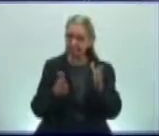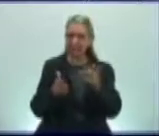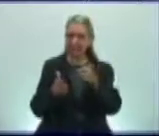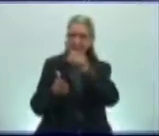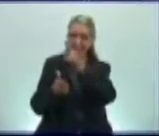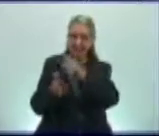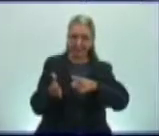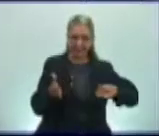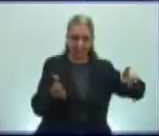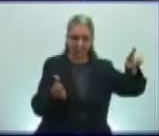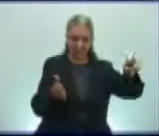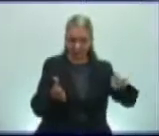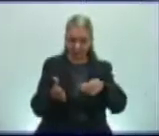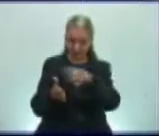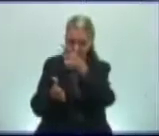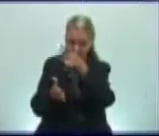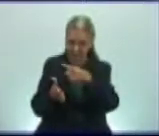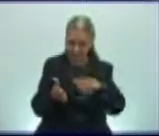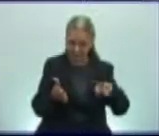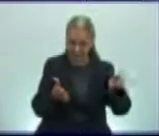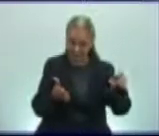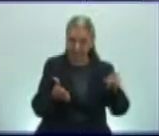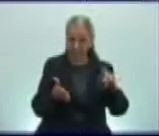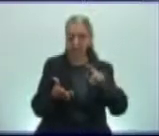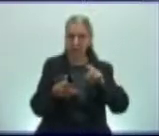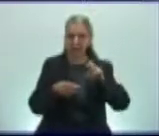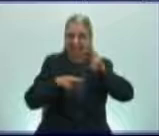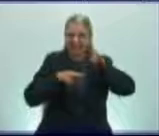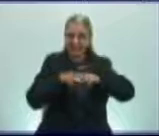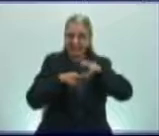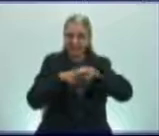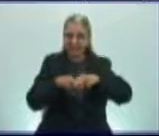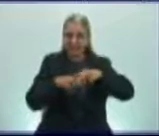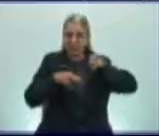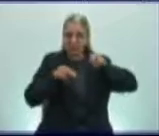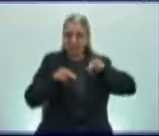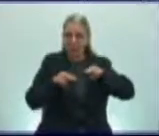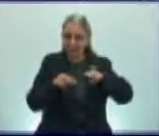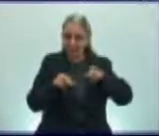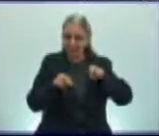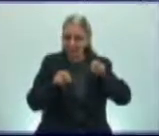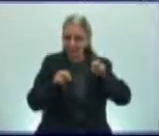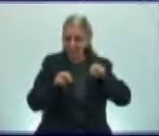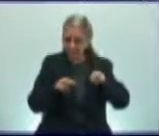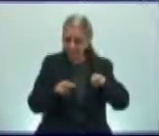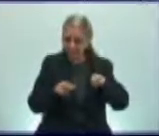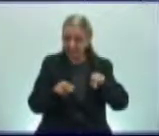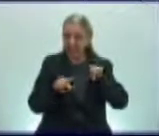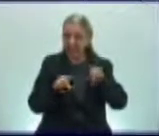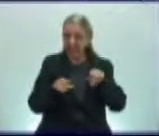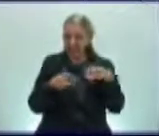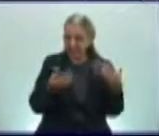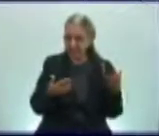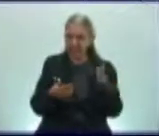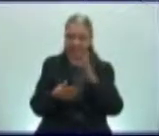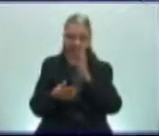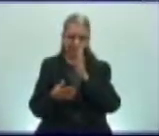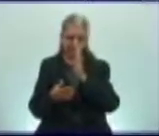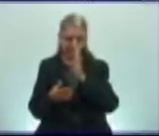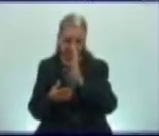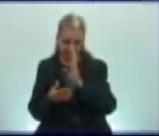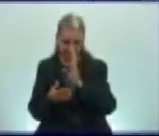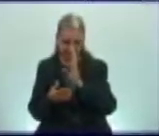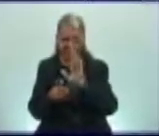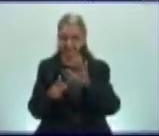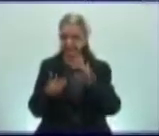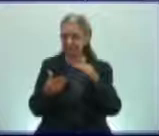ser la longitud del arco, que ustedes la tienen identificada en la expresión por B. ¿Recuerdan la expresión